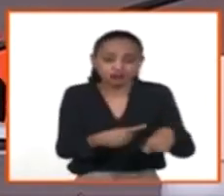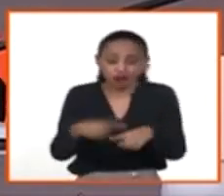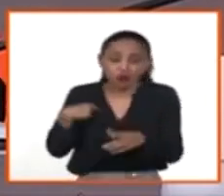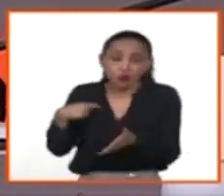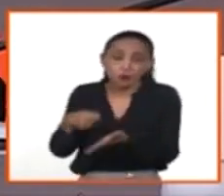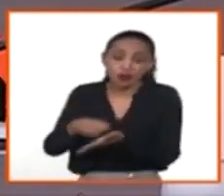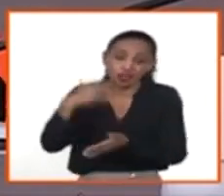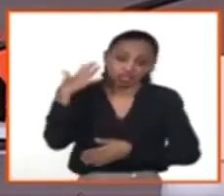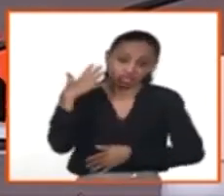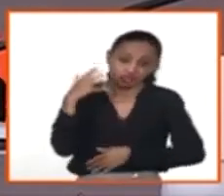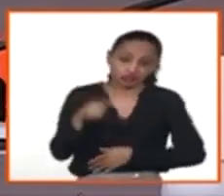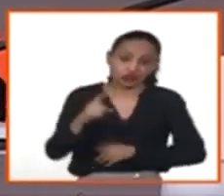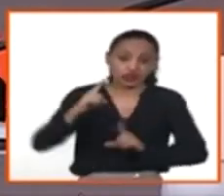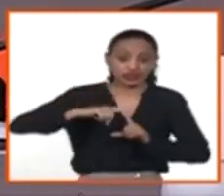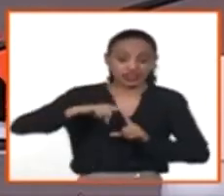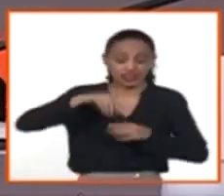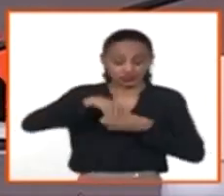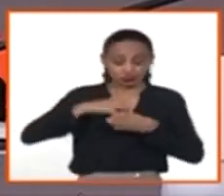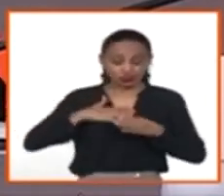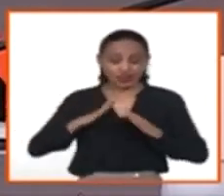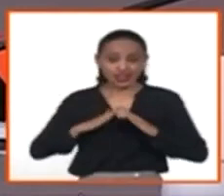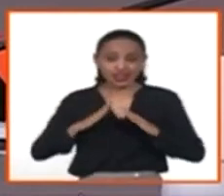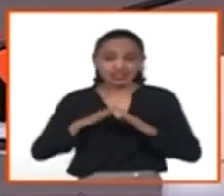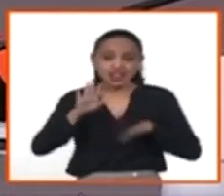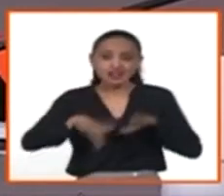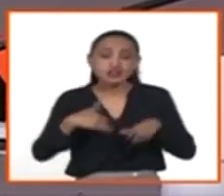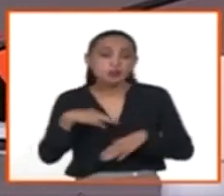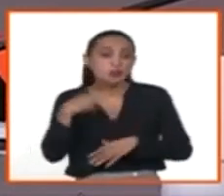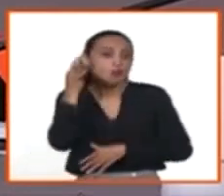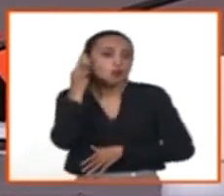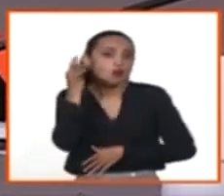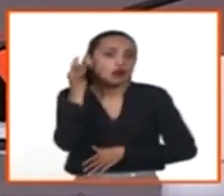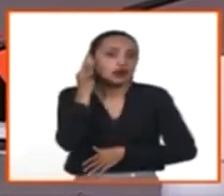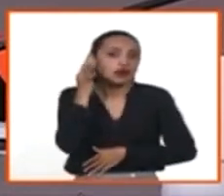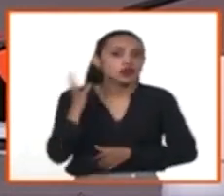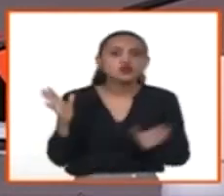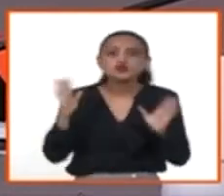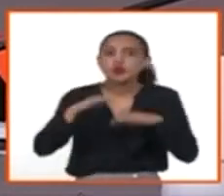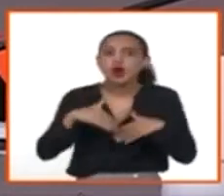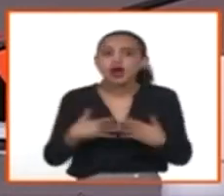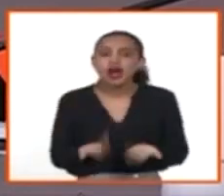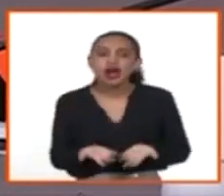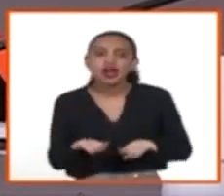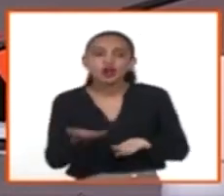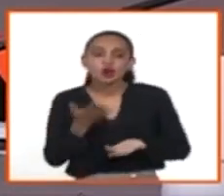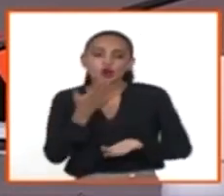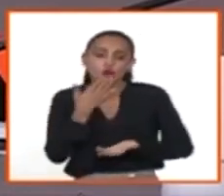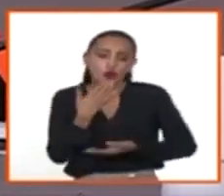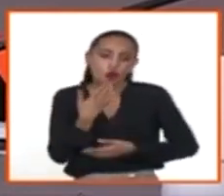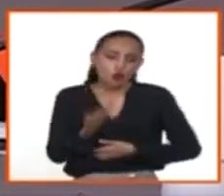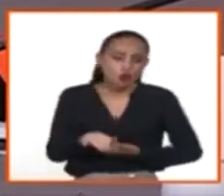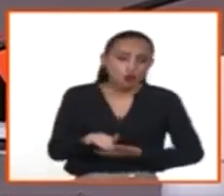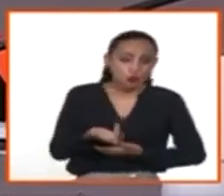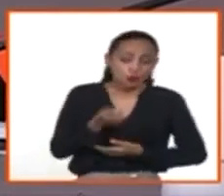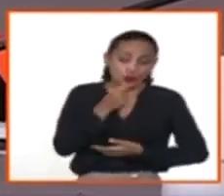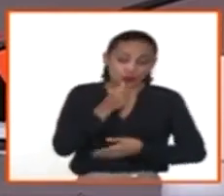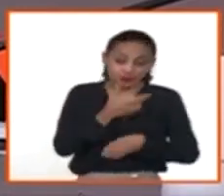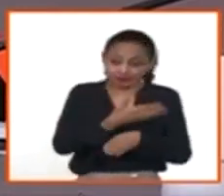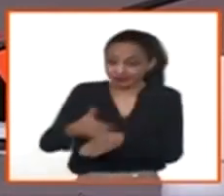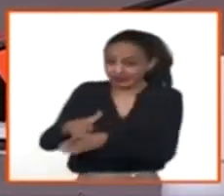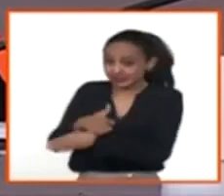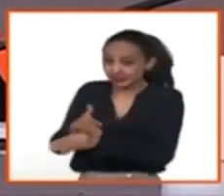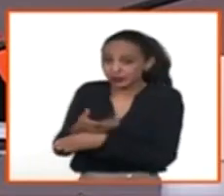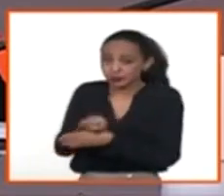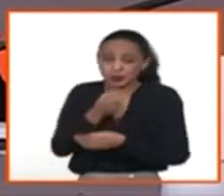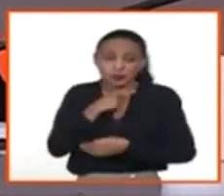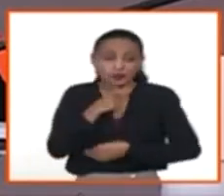Las tareas domésticas limitan el tiempo disponible de las mujeres para realizar actividades físicas. Eso contribuye a explicar el diferencial en sobrepeso y